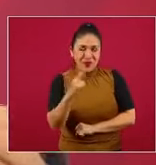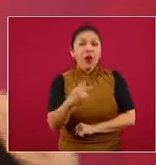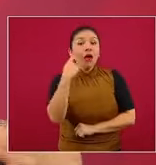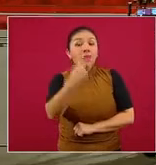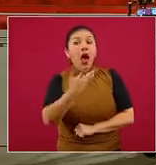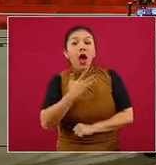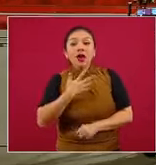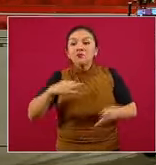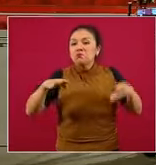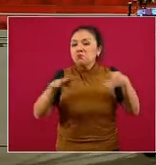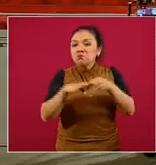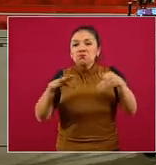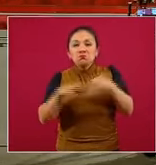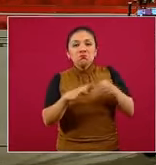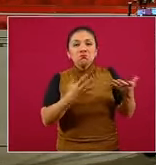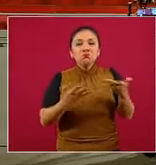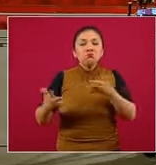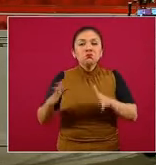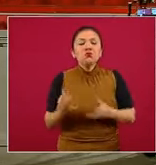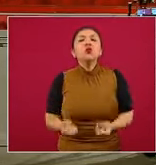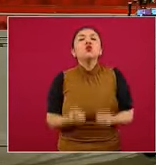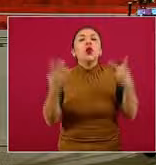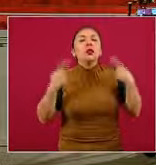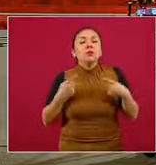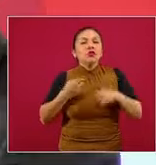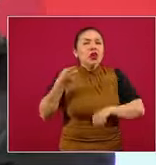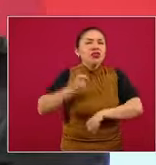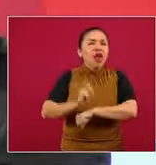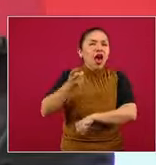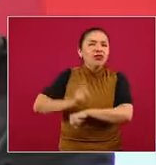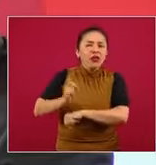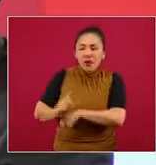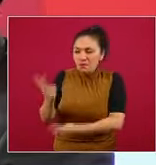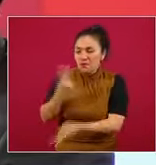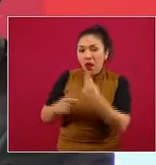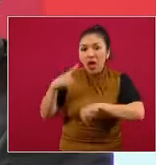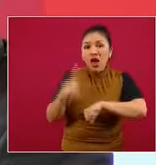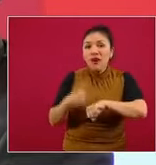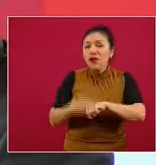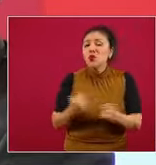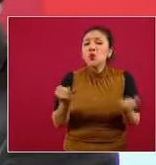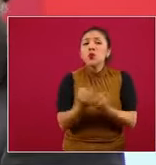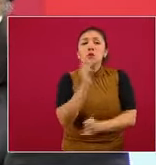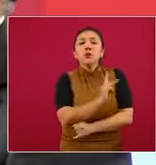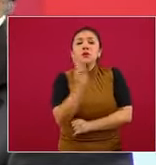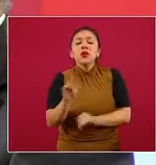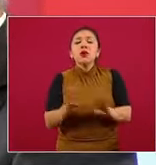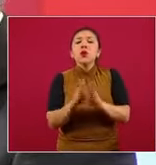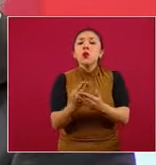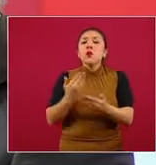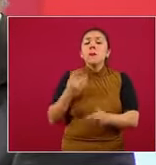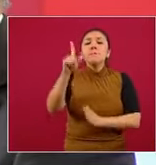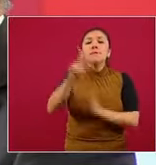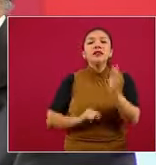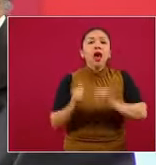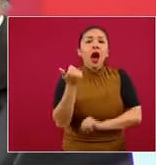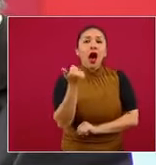tenemos aproximadamente la cantidad de casos diarios que teníamos en el mes de